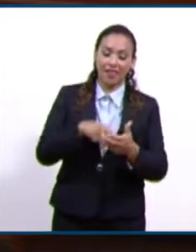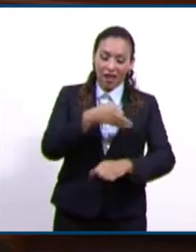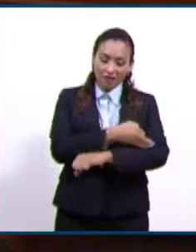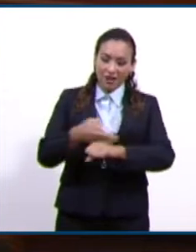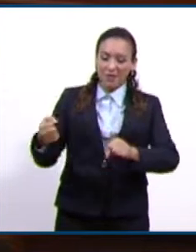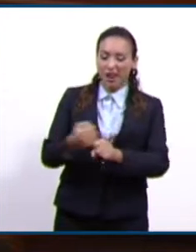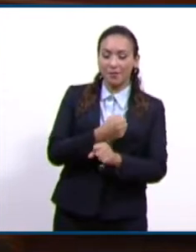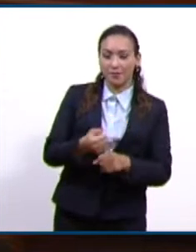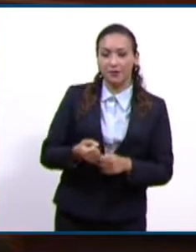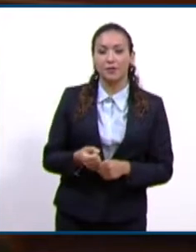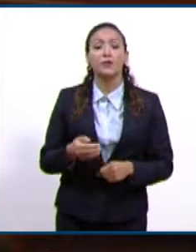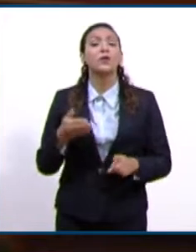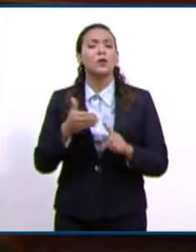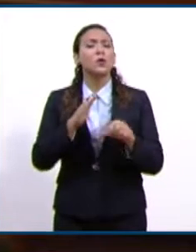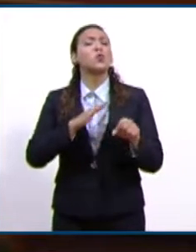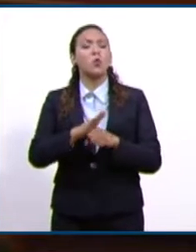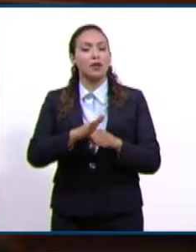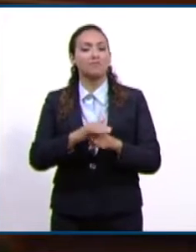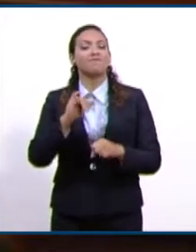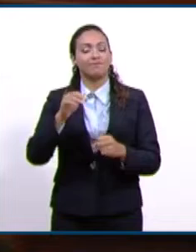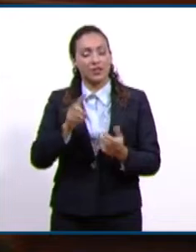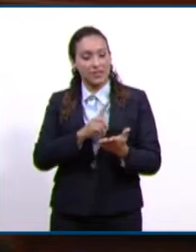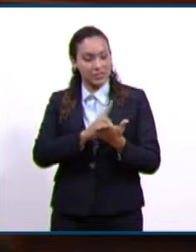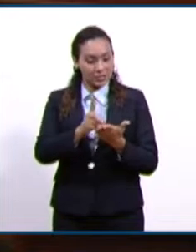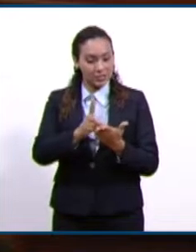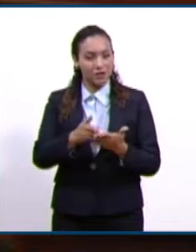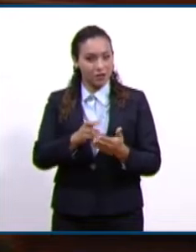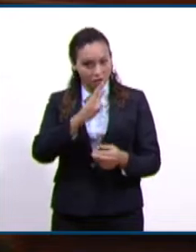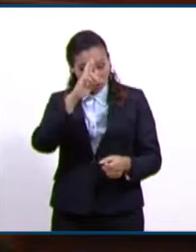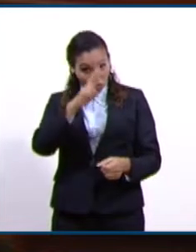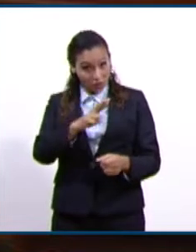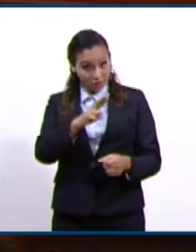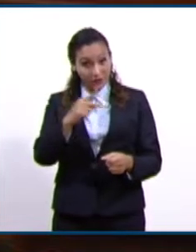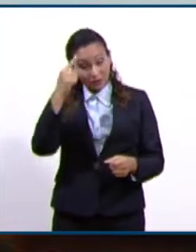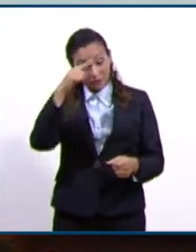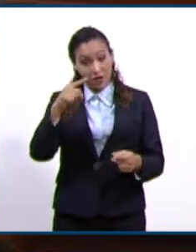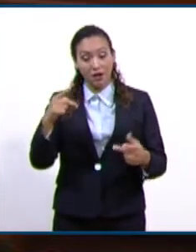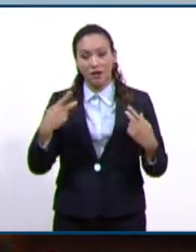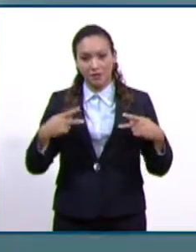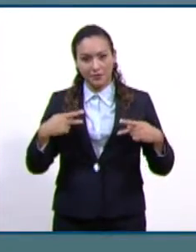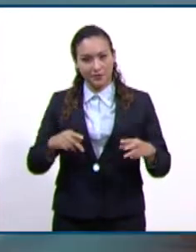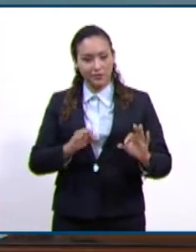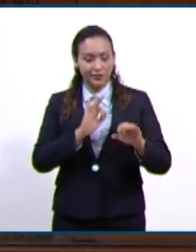intención de garantizar el efectivo cumplimiento y respeto del derecho humano,